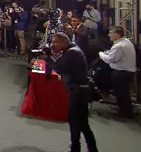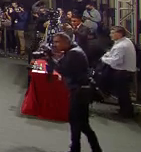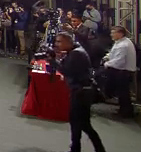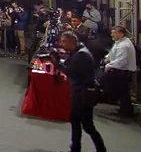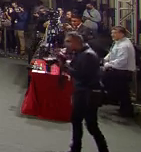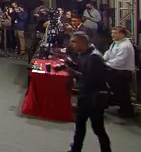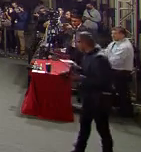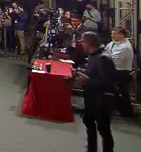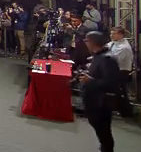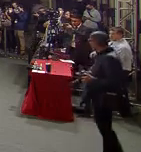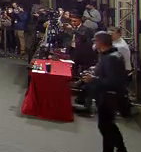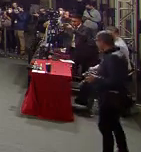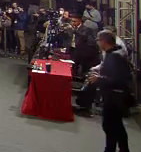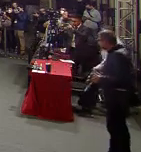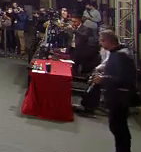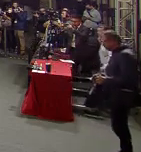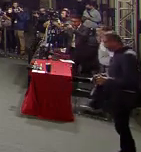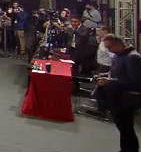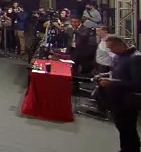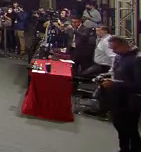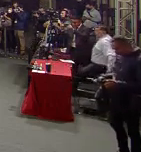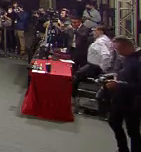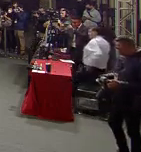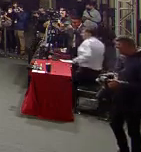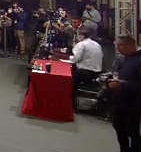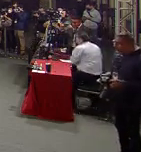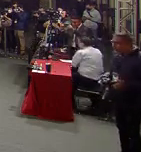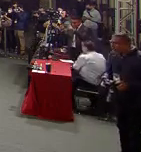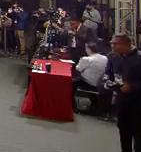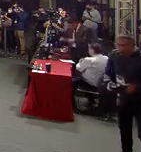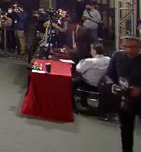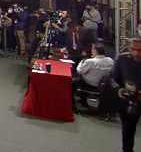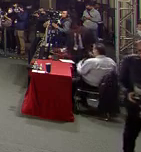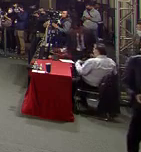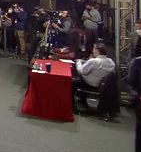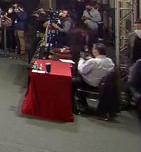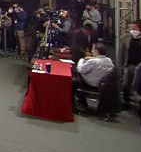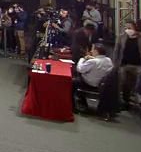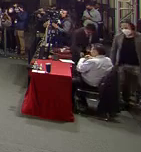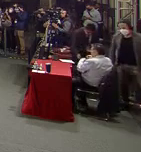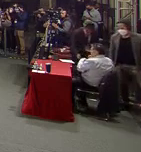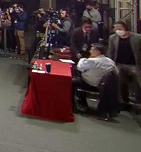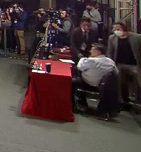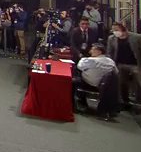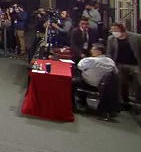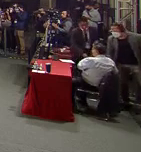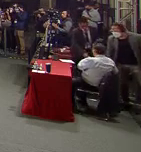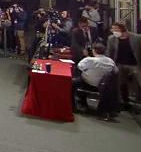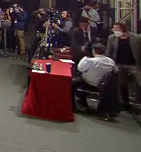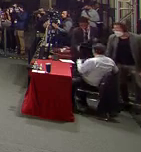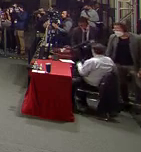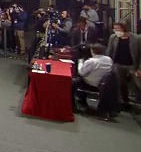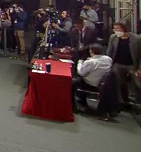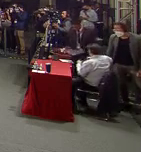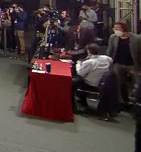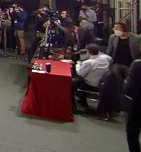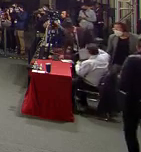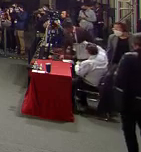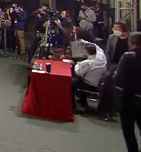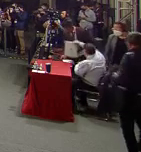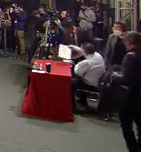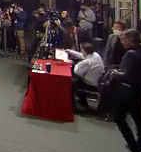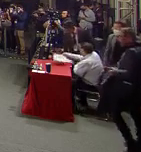ánimo. Bueno, hoy tenemos bastante información, mucha